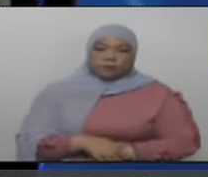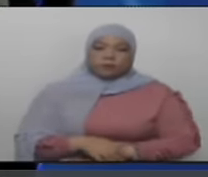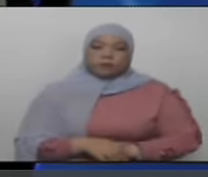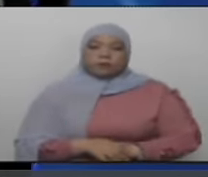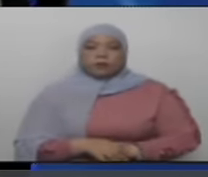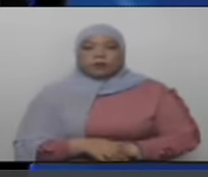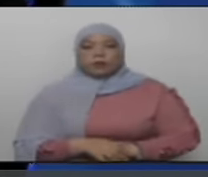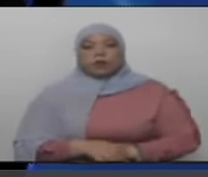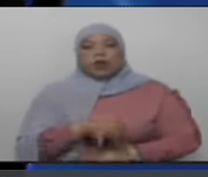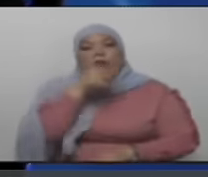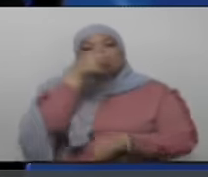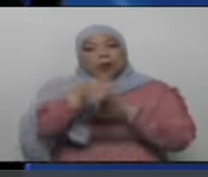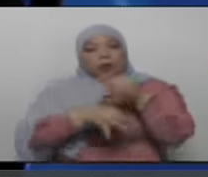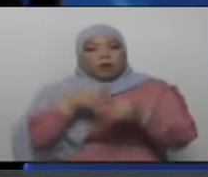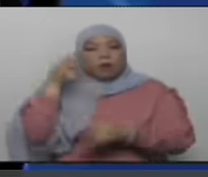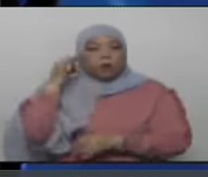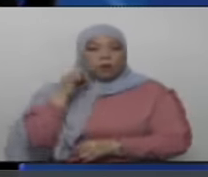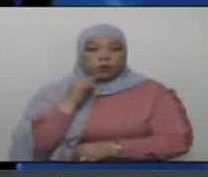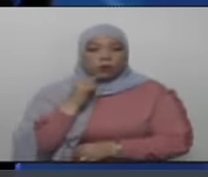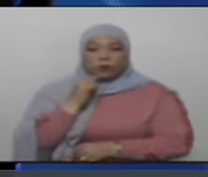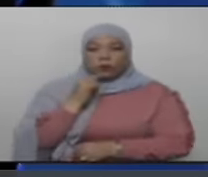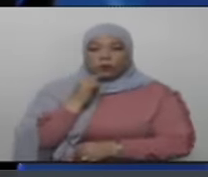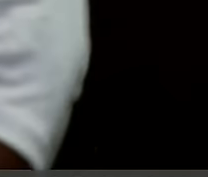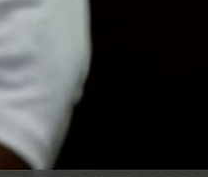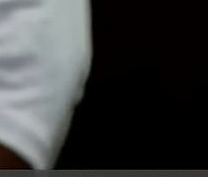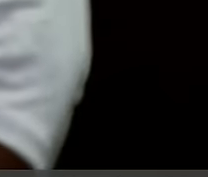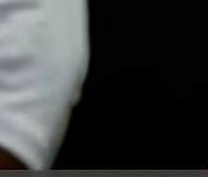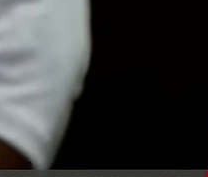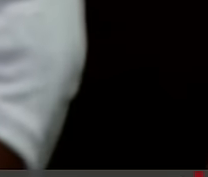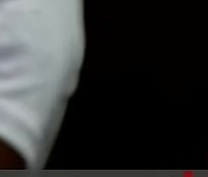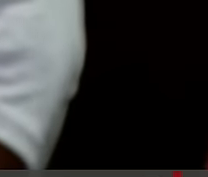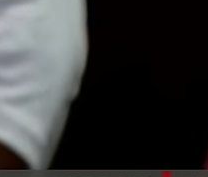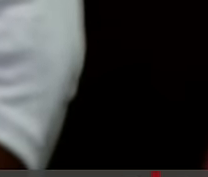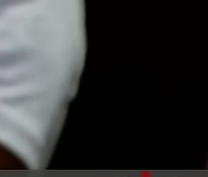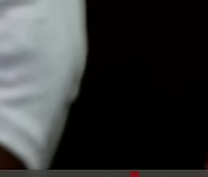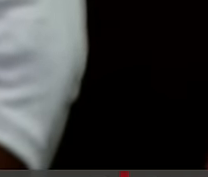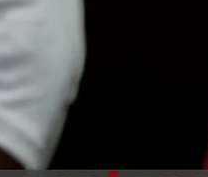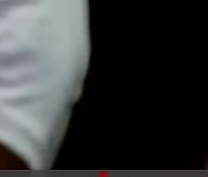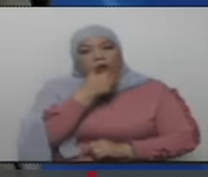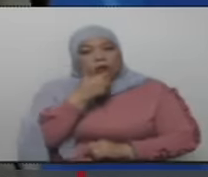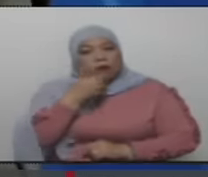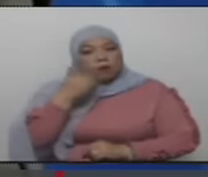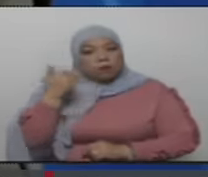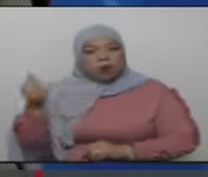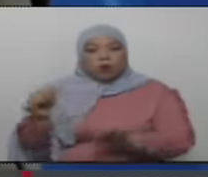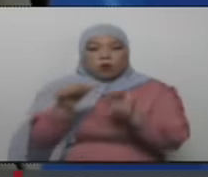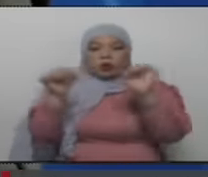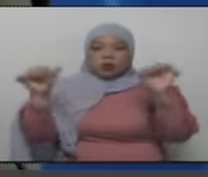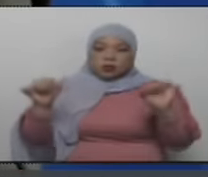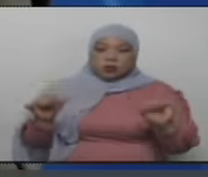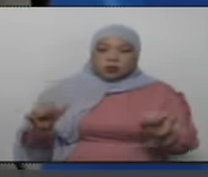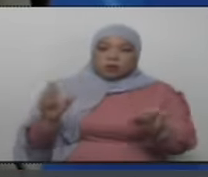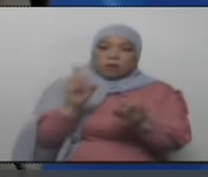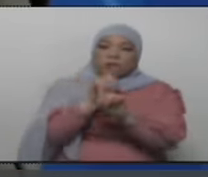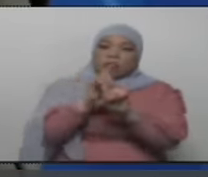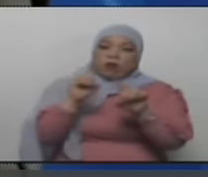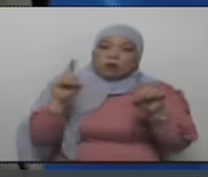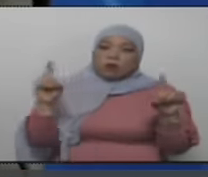Bolívar, lo tomaba de su lucha aquí, de nuestra raíz. El mejor sistema de gobierno